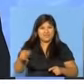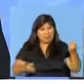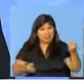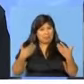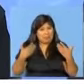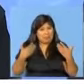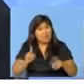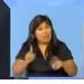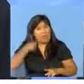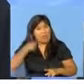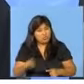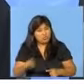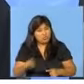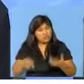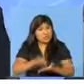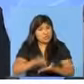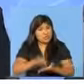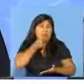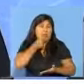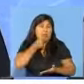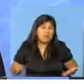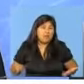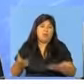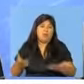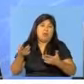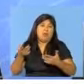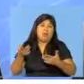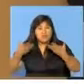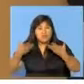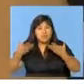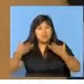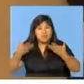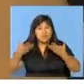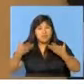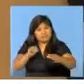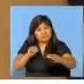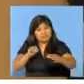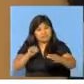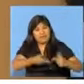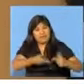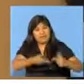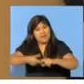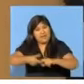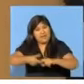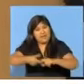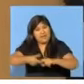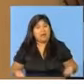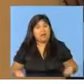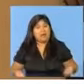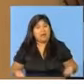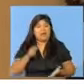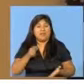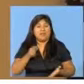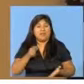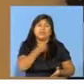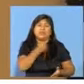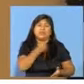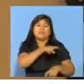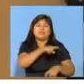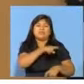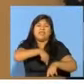u otras cosas pesadas transportar cuánto tiempo han trabajado un mes casi en un mes y este